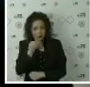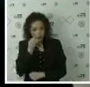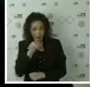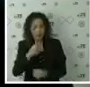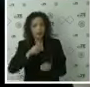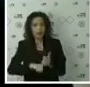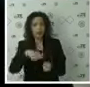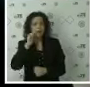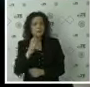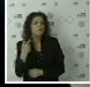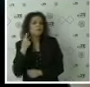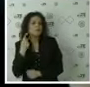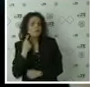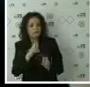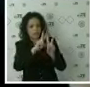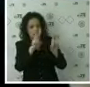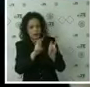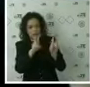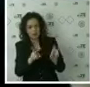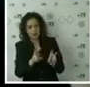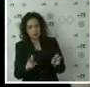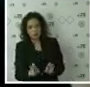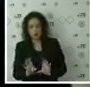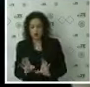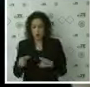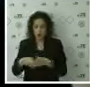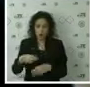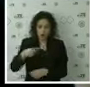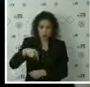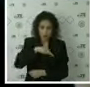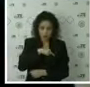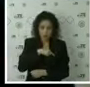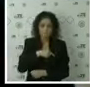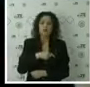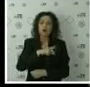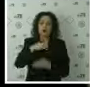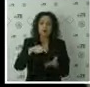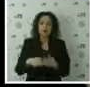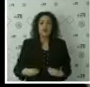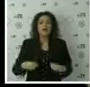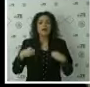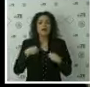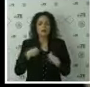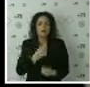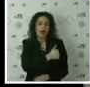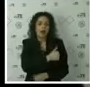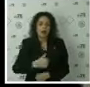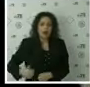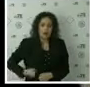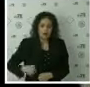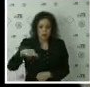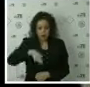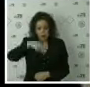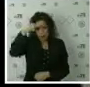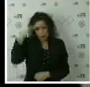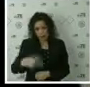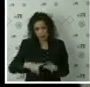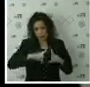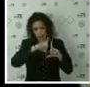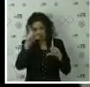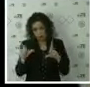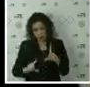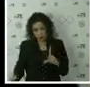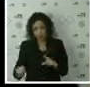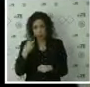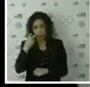los asuntos políticos de nuestra comunidad, nuestra alcaldía y nuestro país, pues ello nos da garantía a nuestra